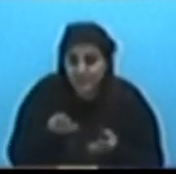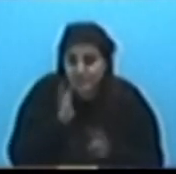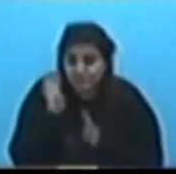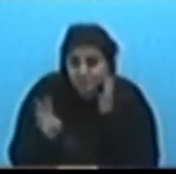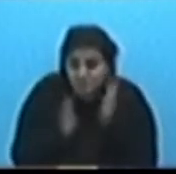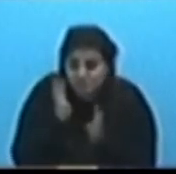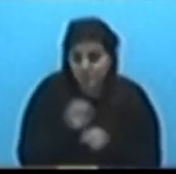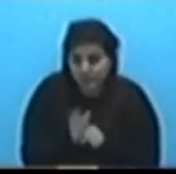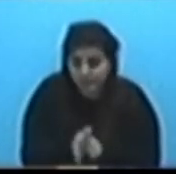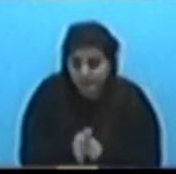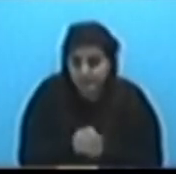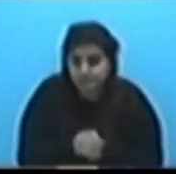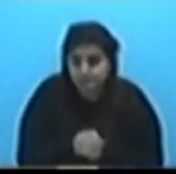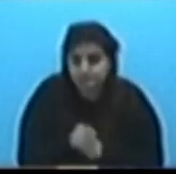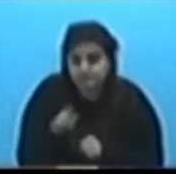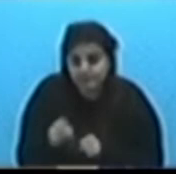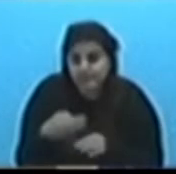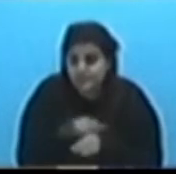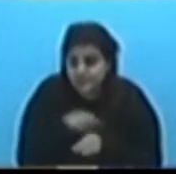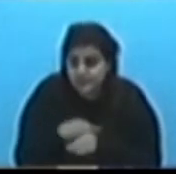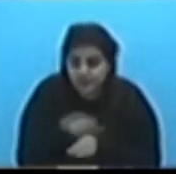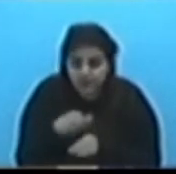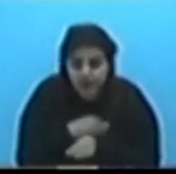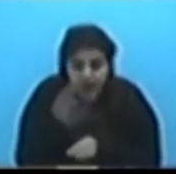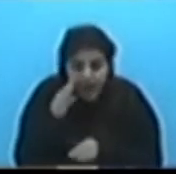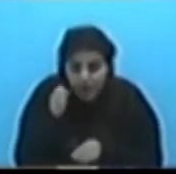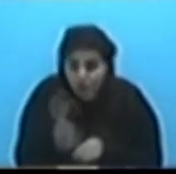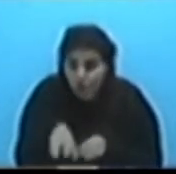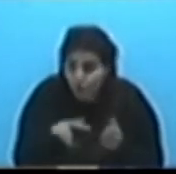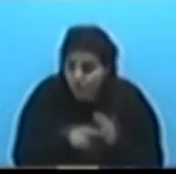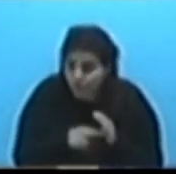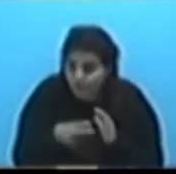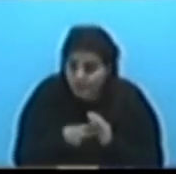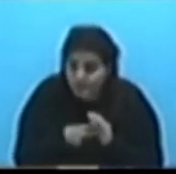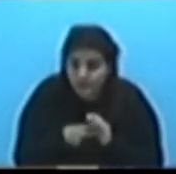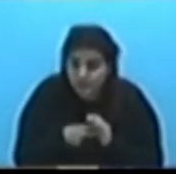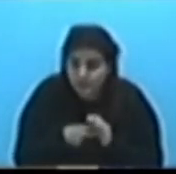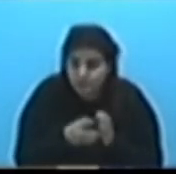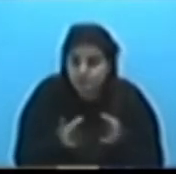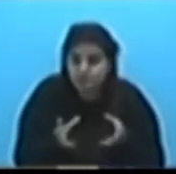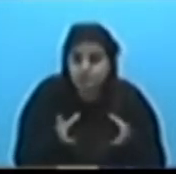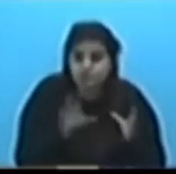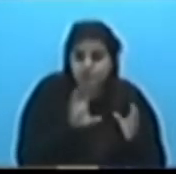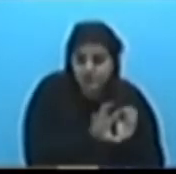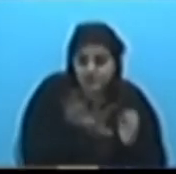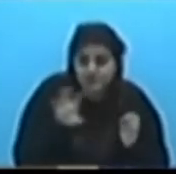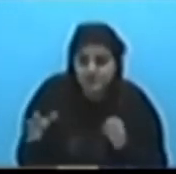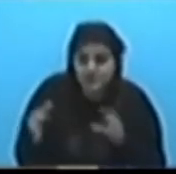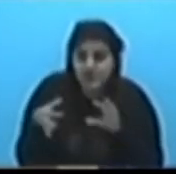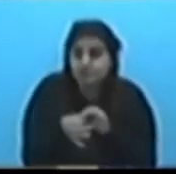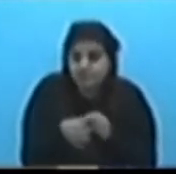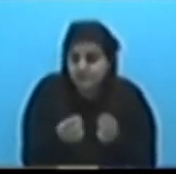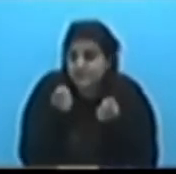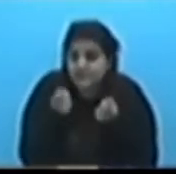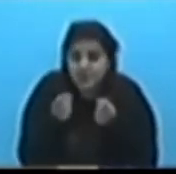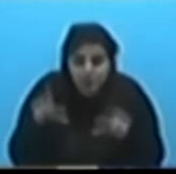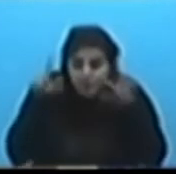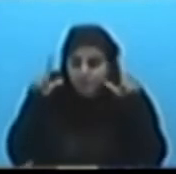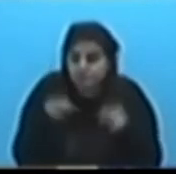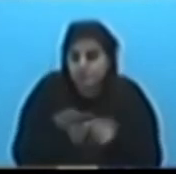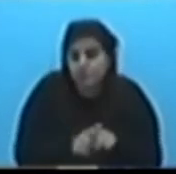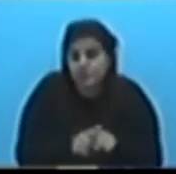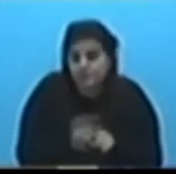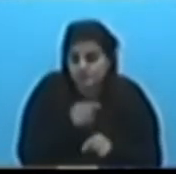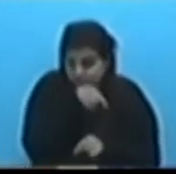bosques naturales. Este conflicto, absolutamente interjurisdiccional, necesita del protagonismo